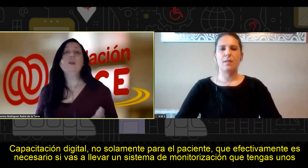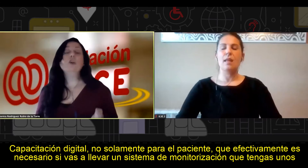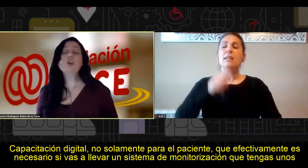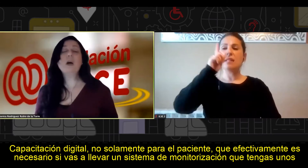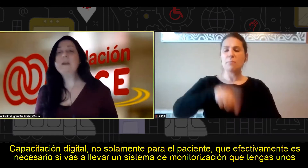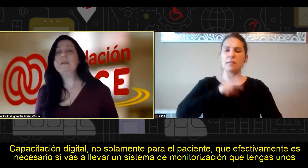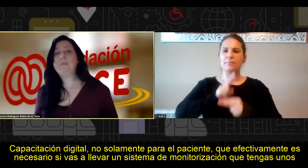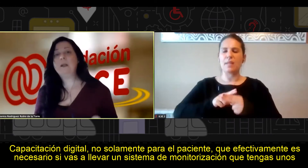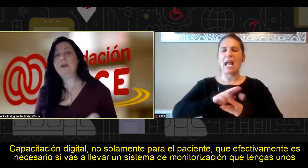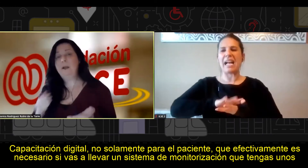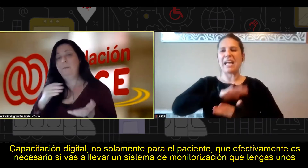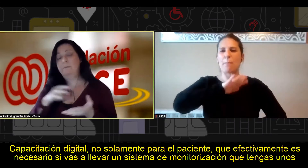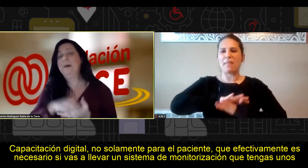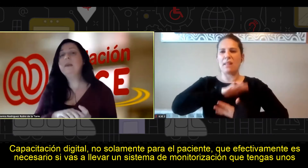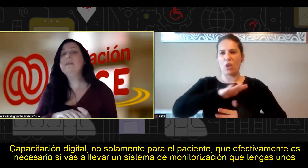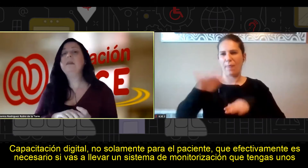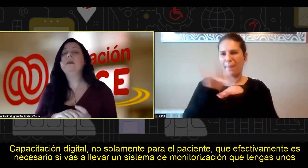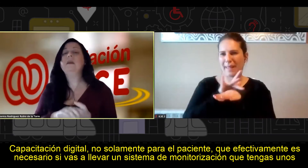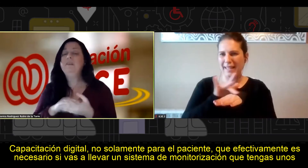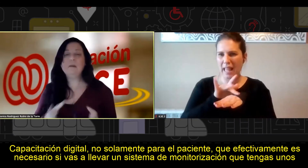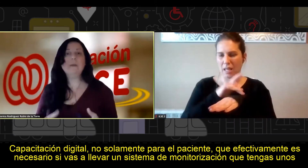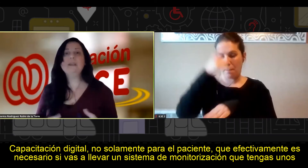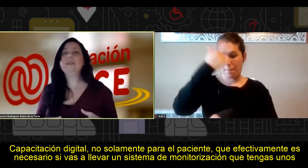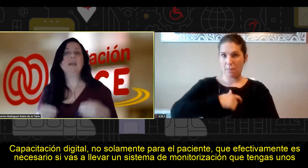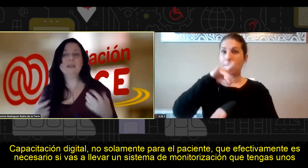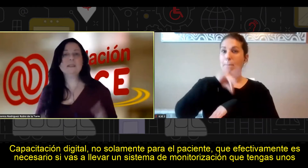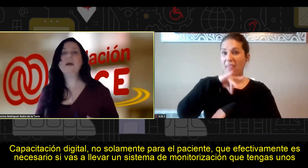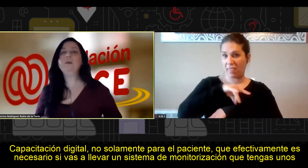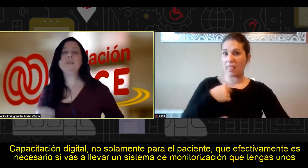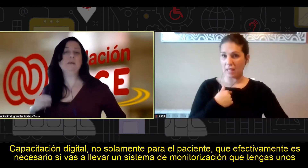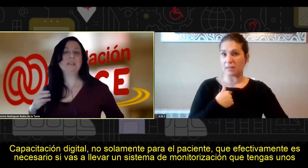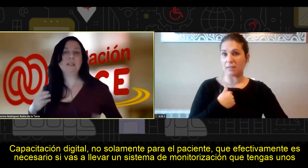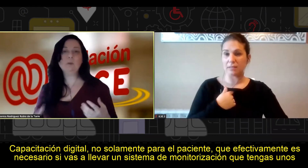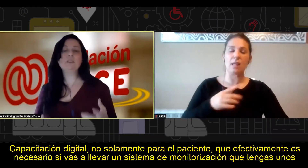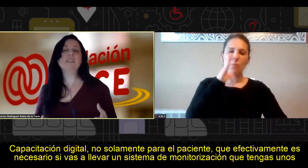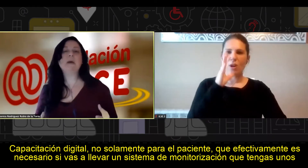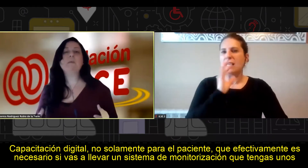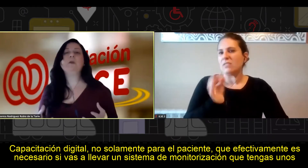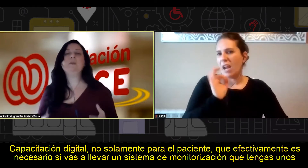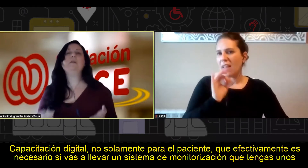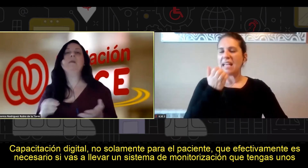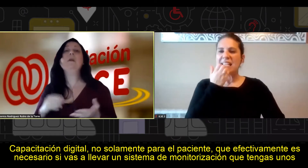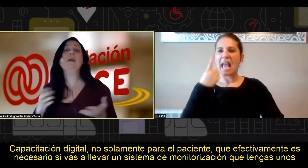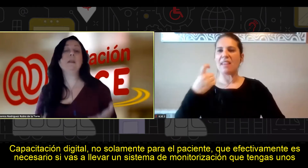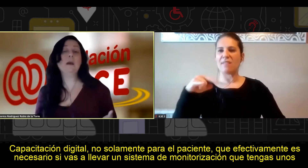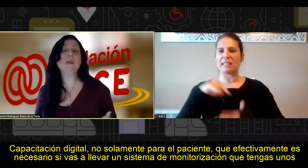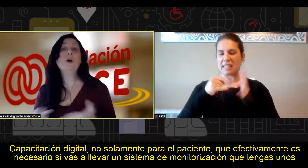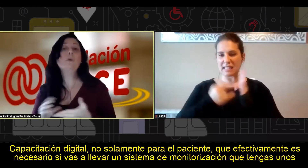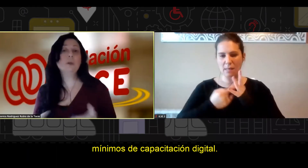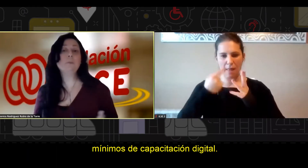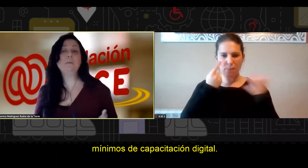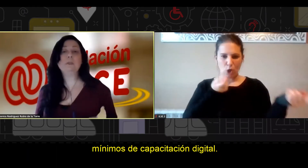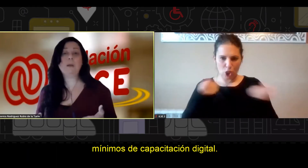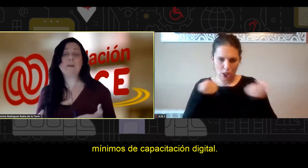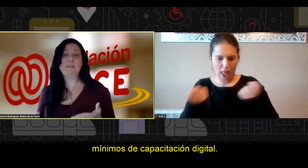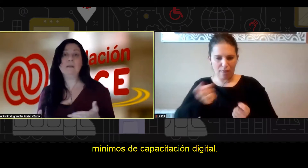no solamente para el paciente, que efectivamente es necesario si vas a llevar un sistema de monitorización, el que tengas unos